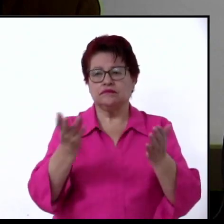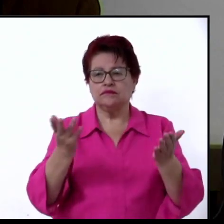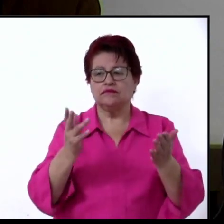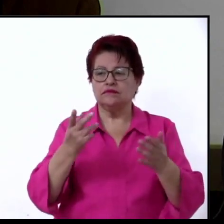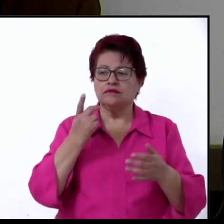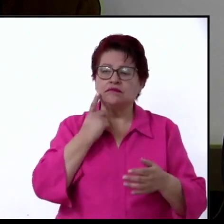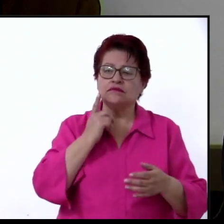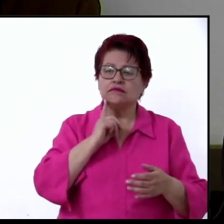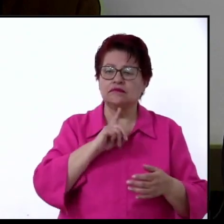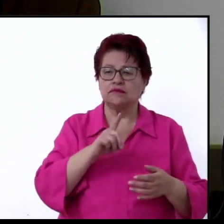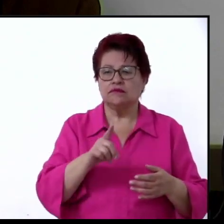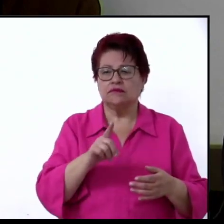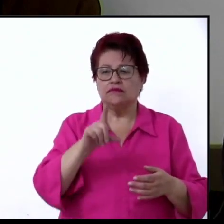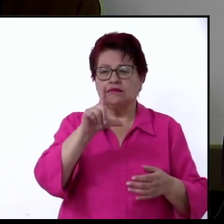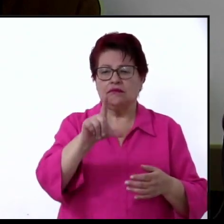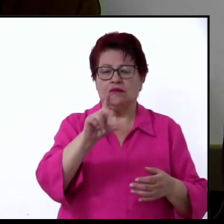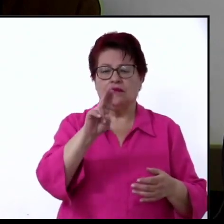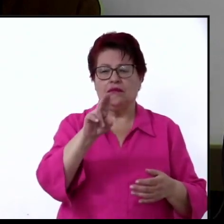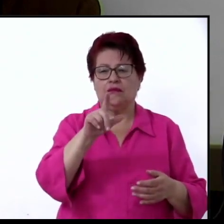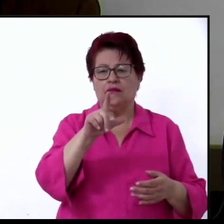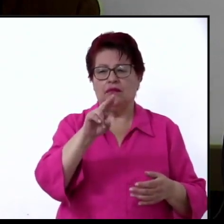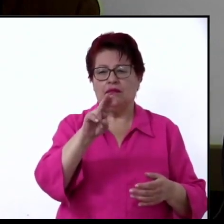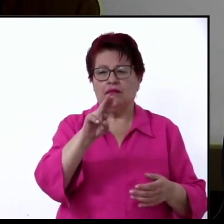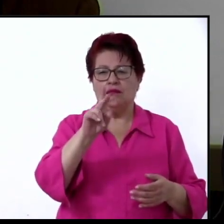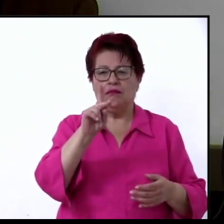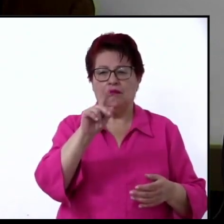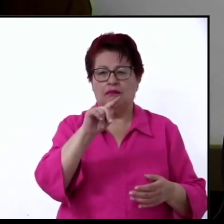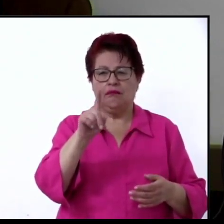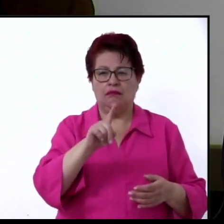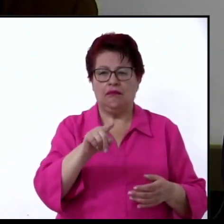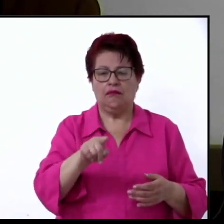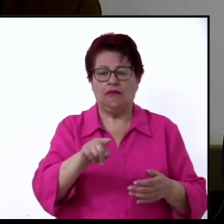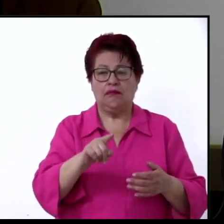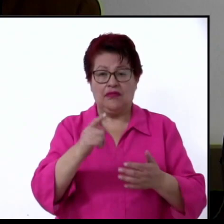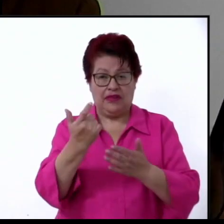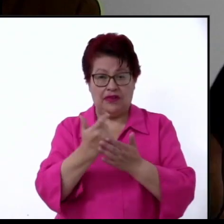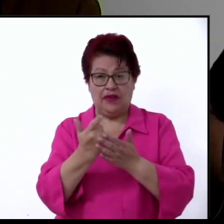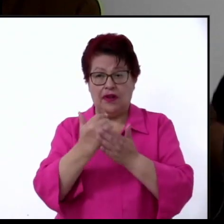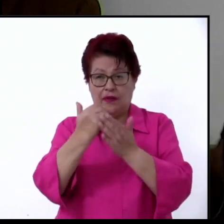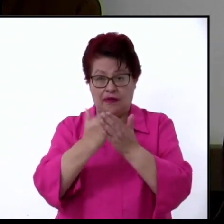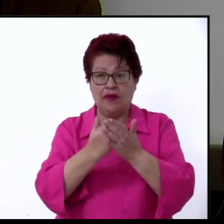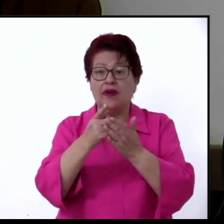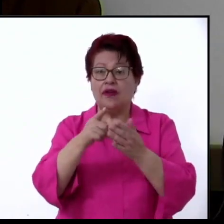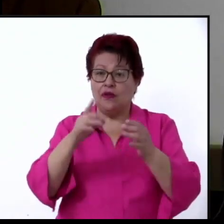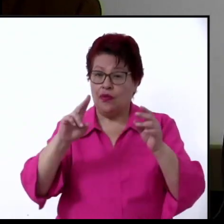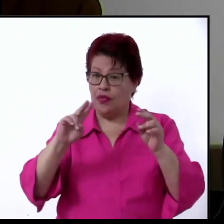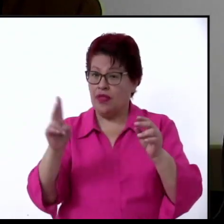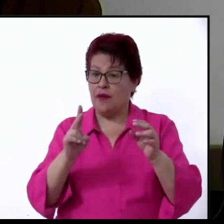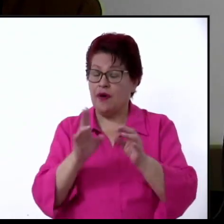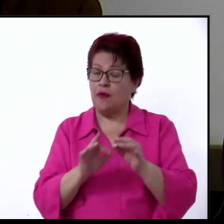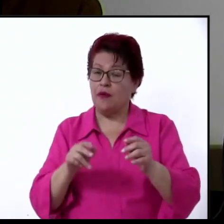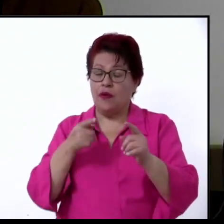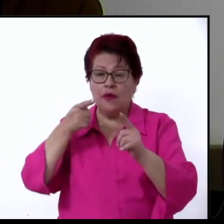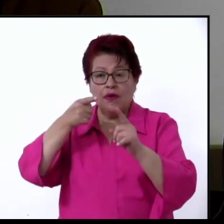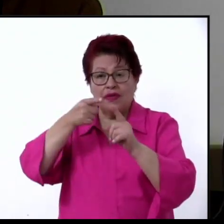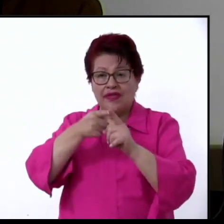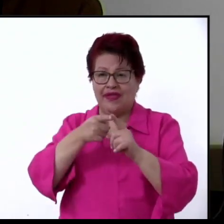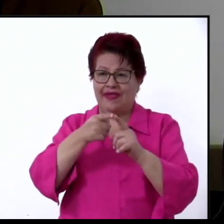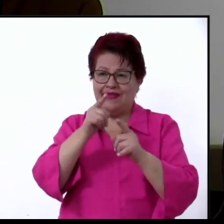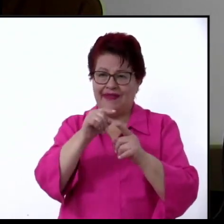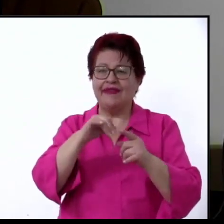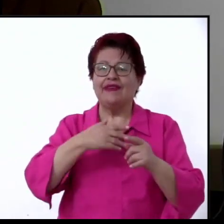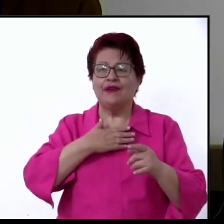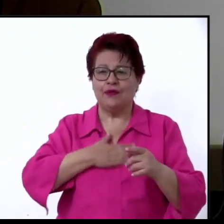diputada Lulú Paz, bueno, por supuesto que el salario mínimo es un tema central, y comenzábamos justo